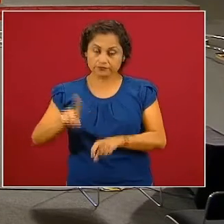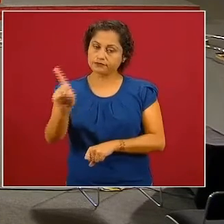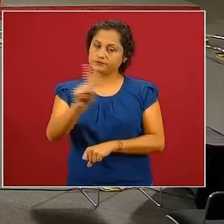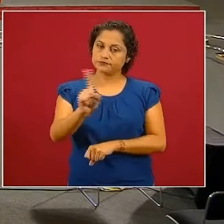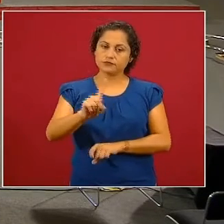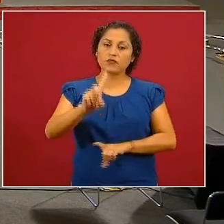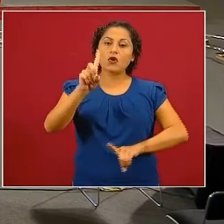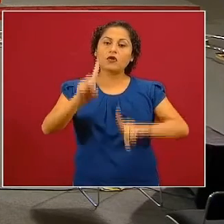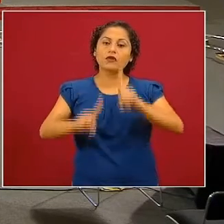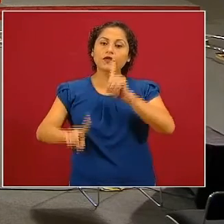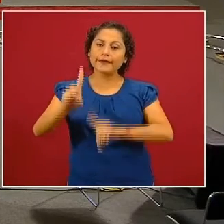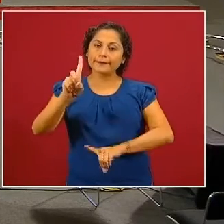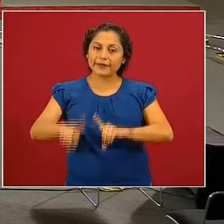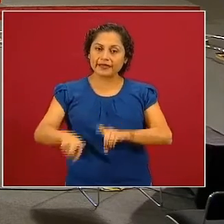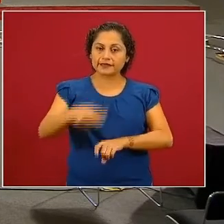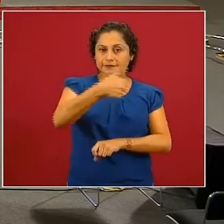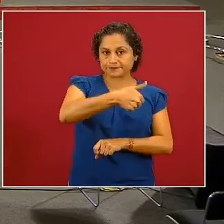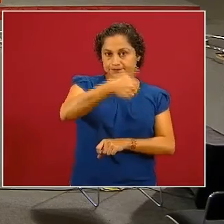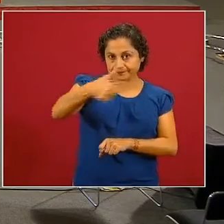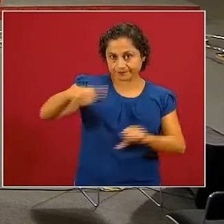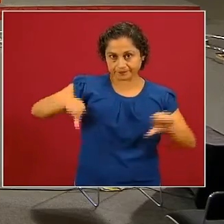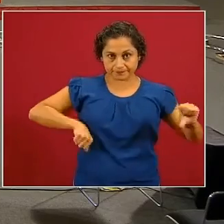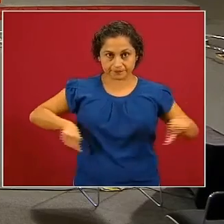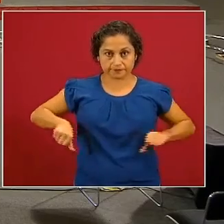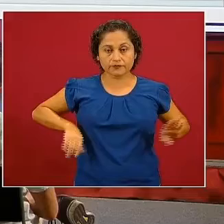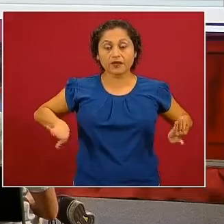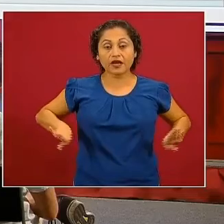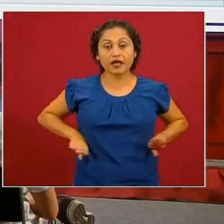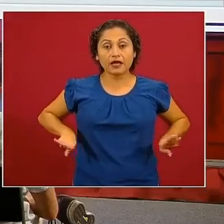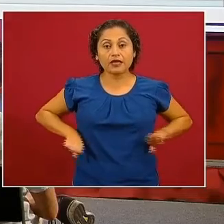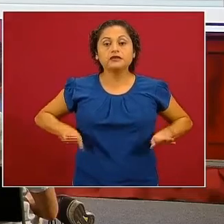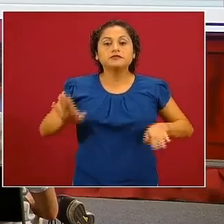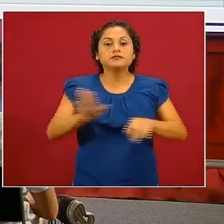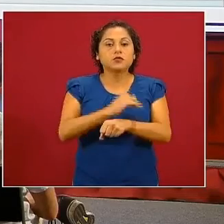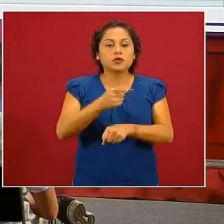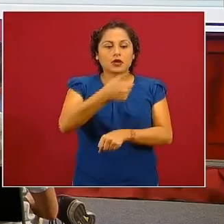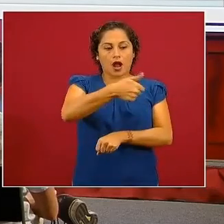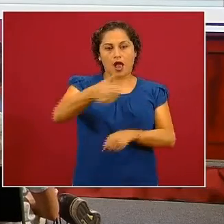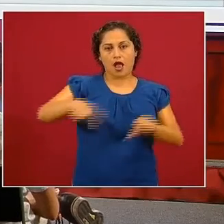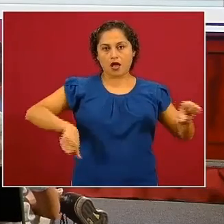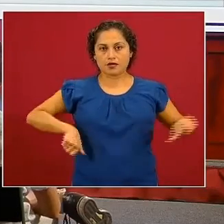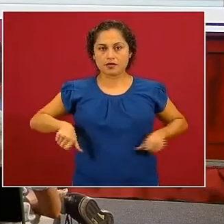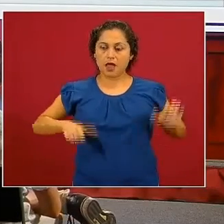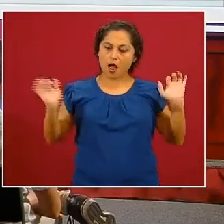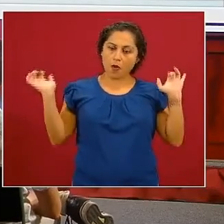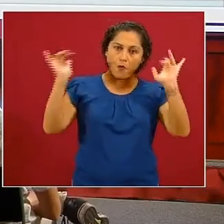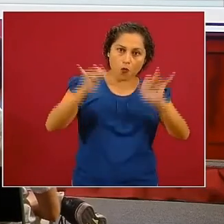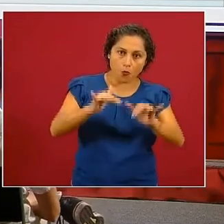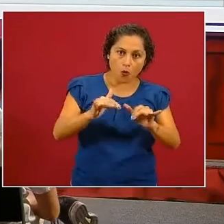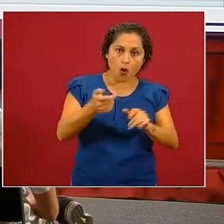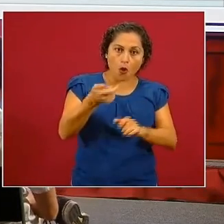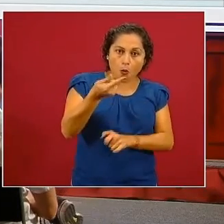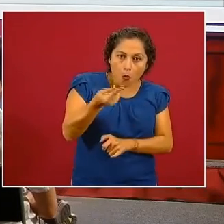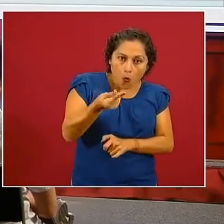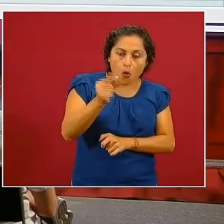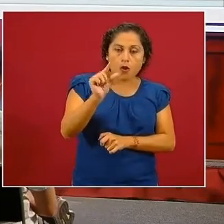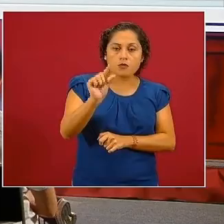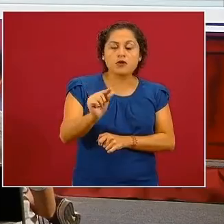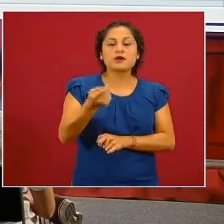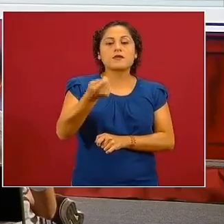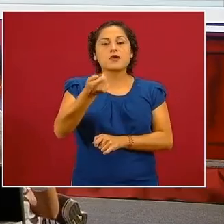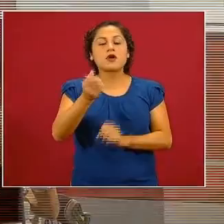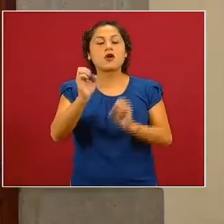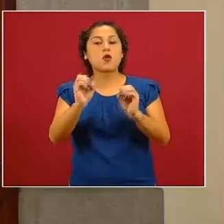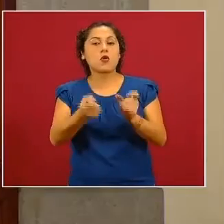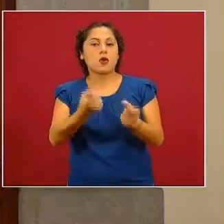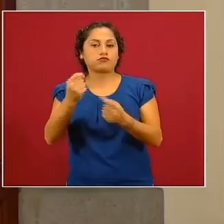naturaleza contribuyen de manera más directa a la congregación o acercamiento de personas, o los eventos masivos que en su